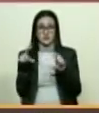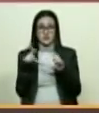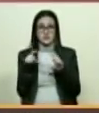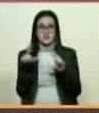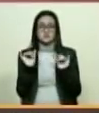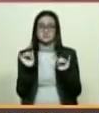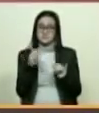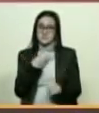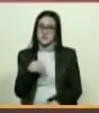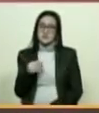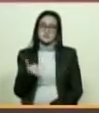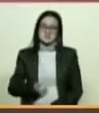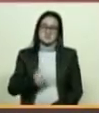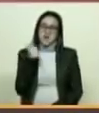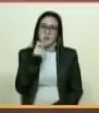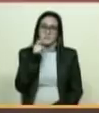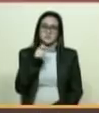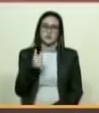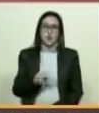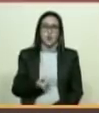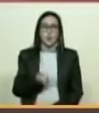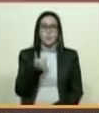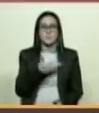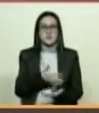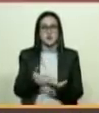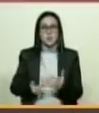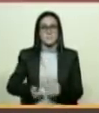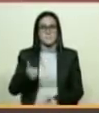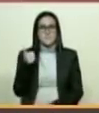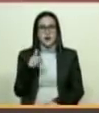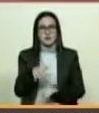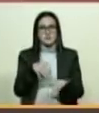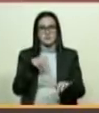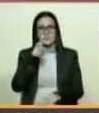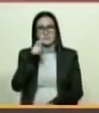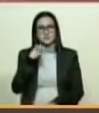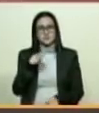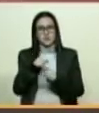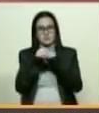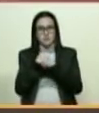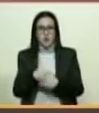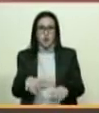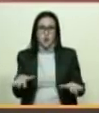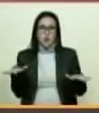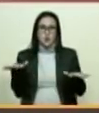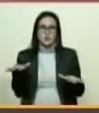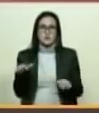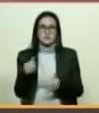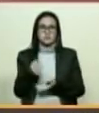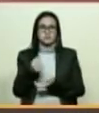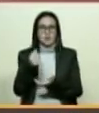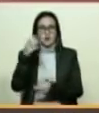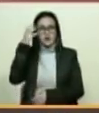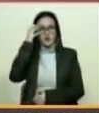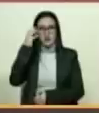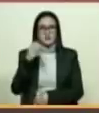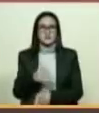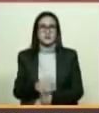presidente decidió aumentar en 1 millón más el número de personas beneficiadas con el bono de Reyes. De manera que